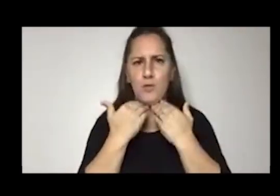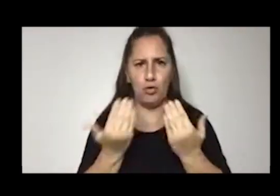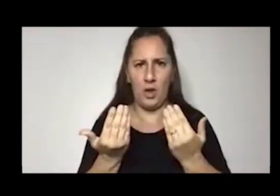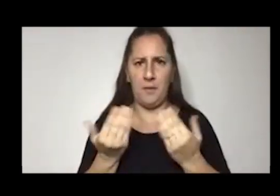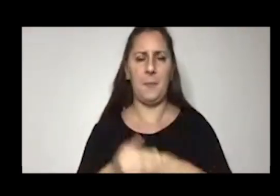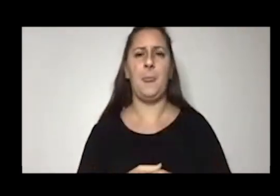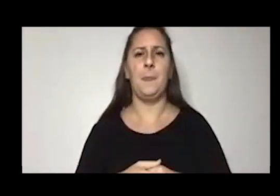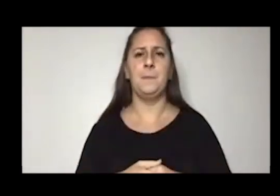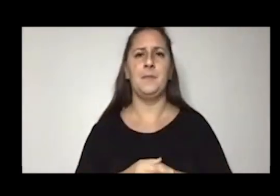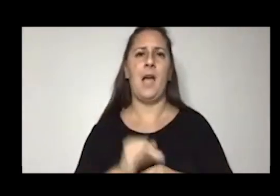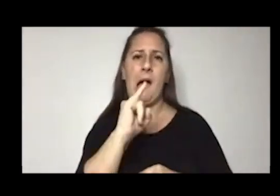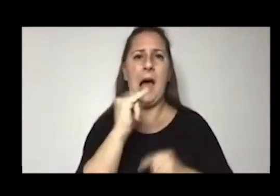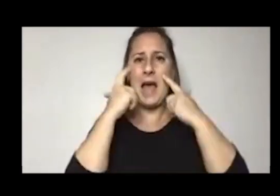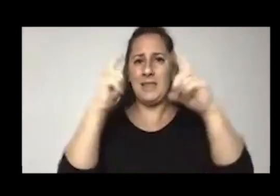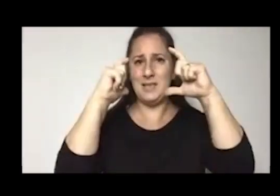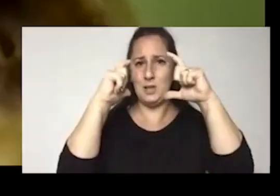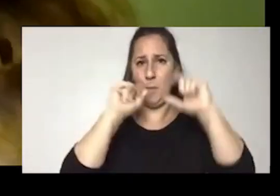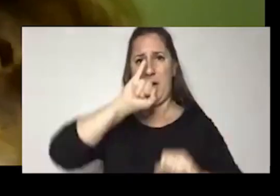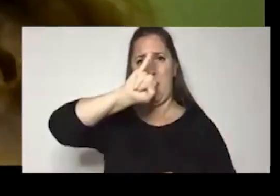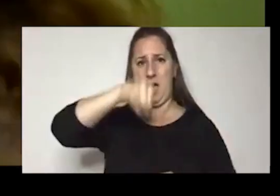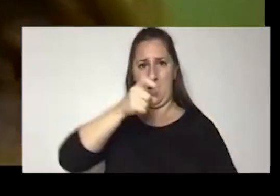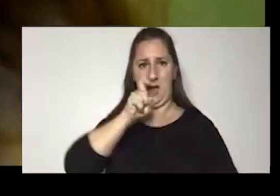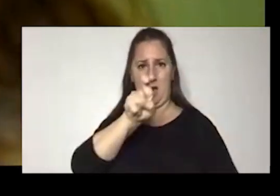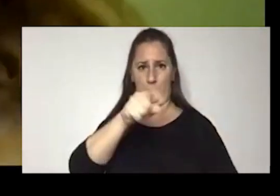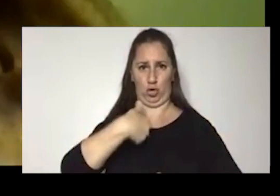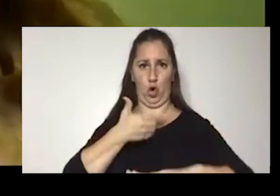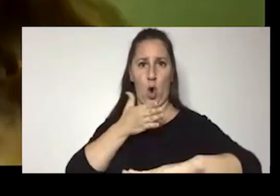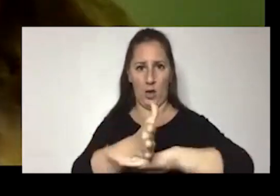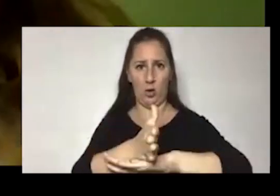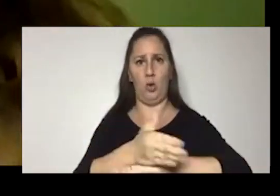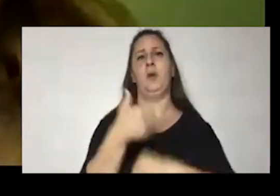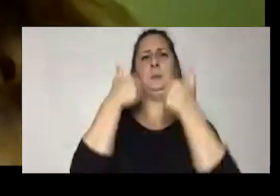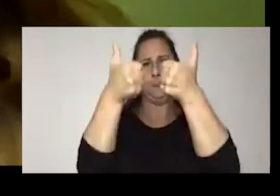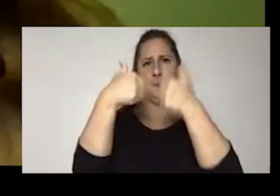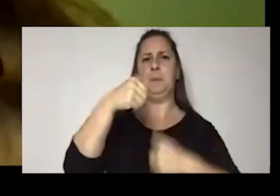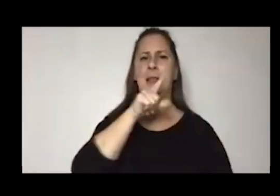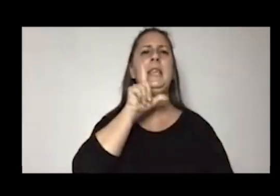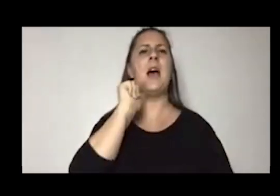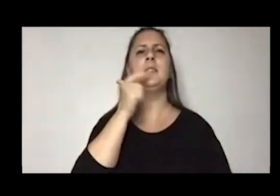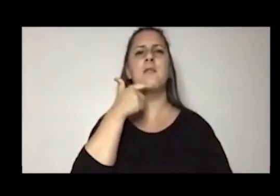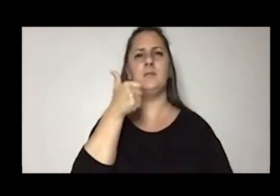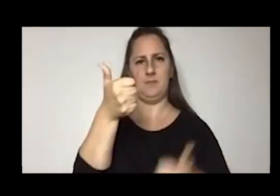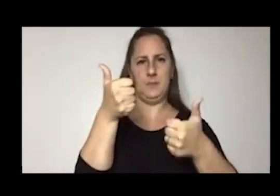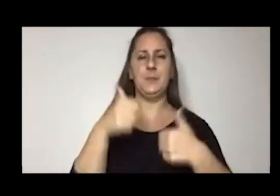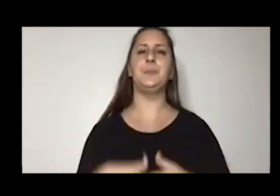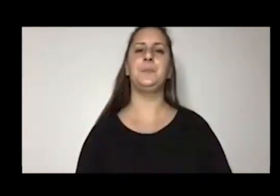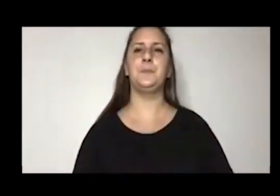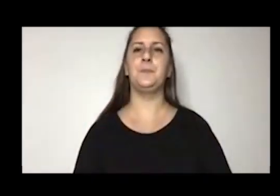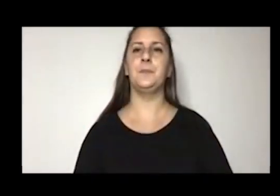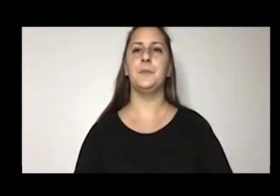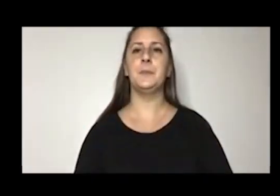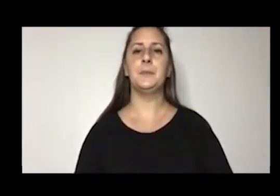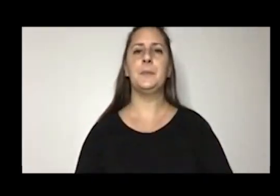estén atentas para darme el ingreso, por favor. Perfecto, Matías, gracias. Sí,